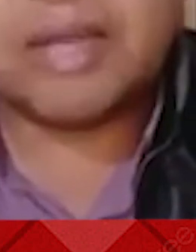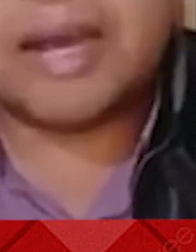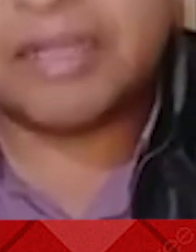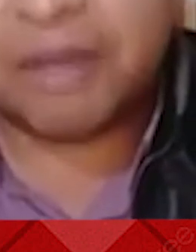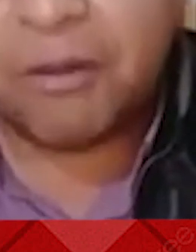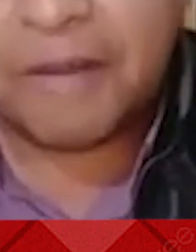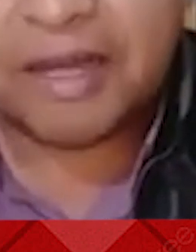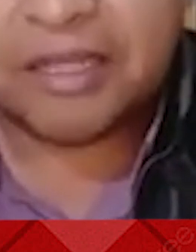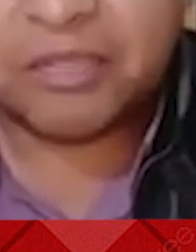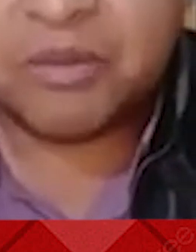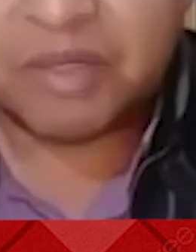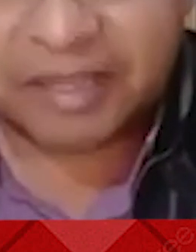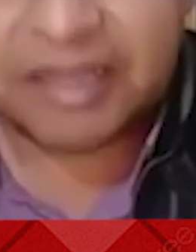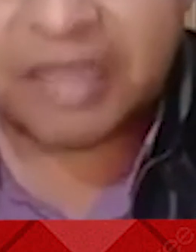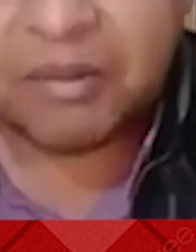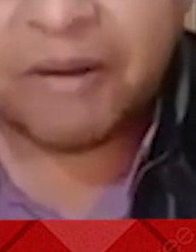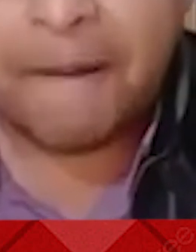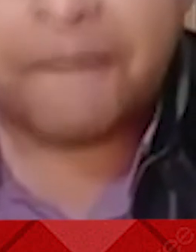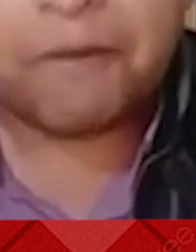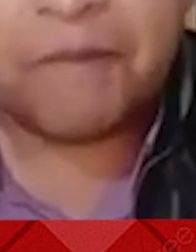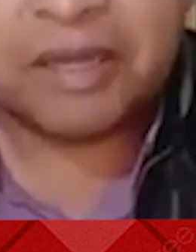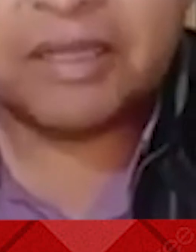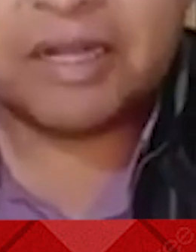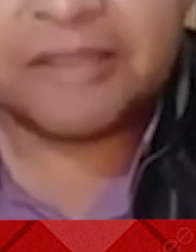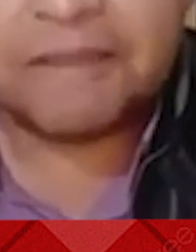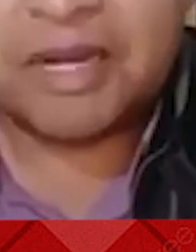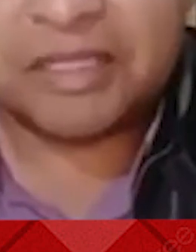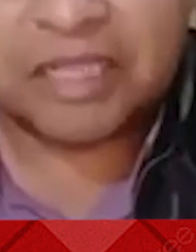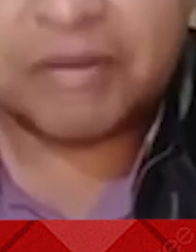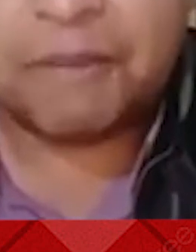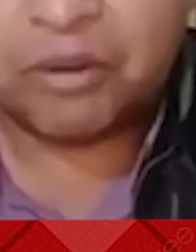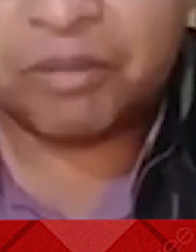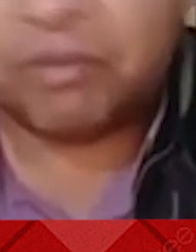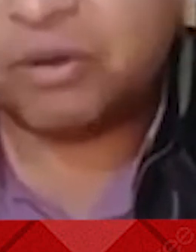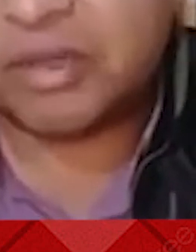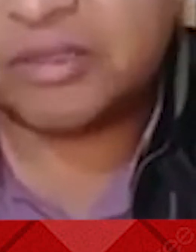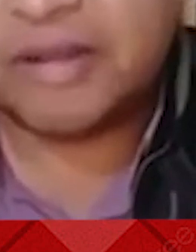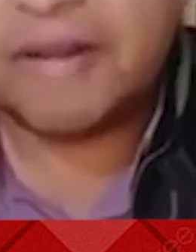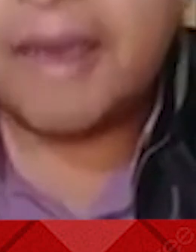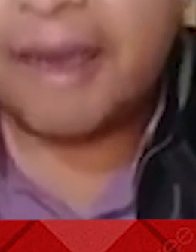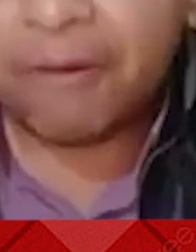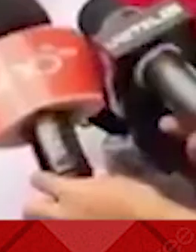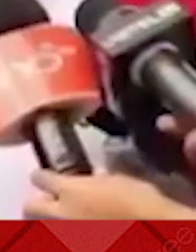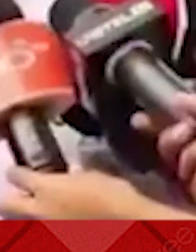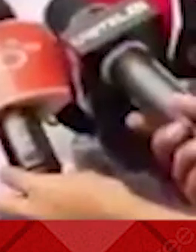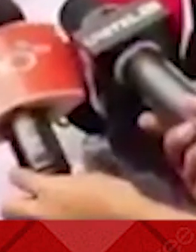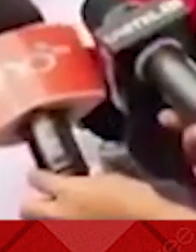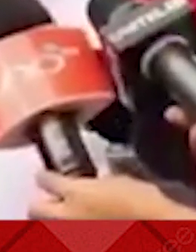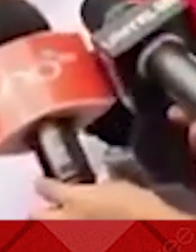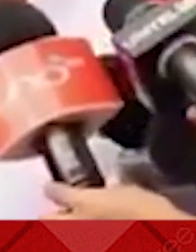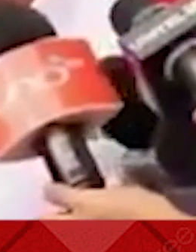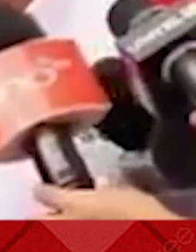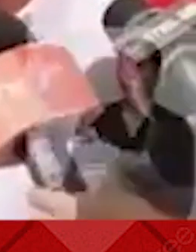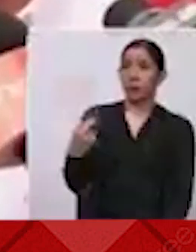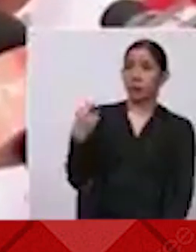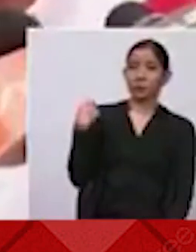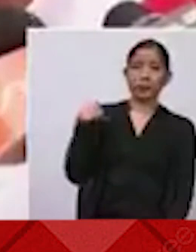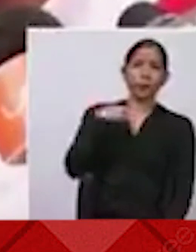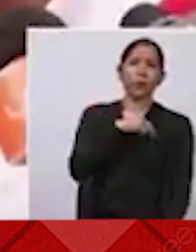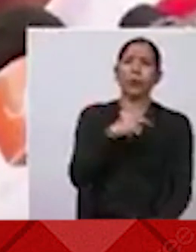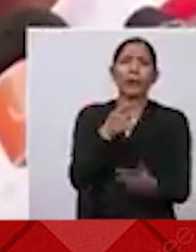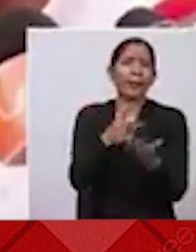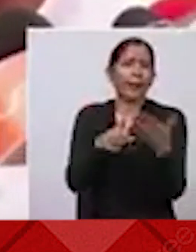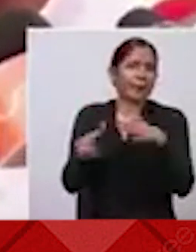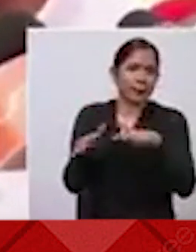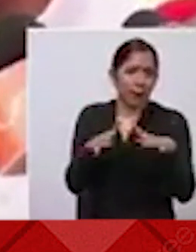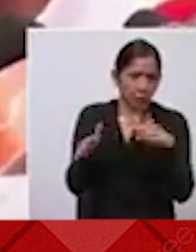haciendo es activar un mecanismo investigativo por parte de la Asamblea Legislativa Plurinacional en una primera instancia. En la medida